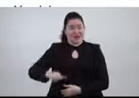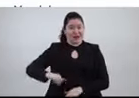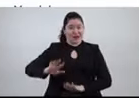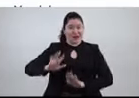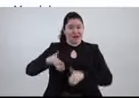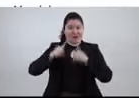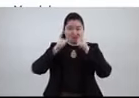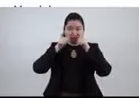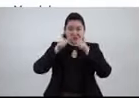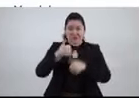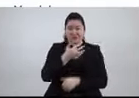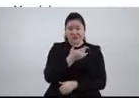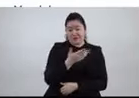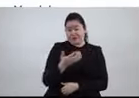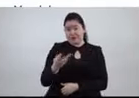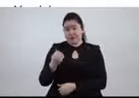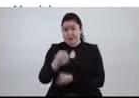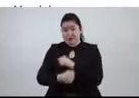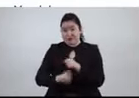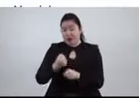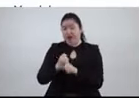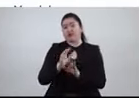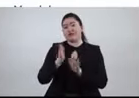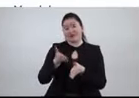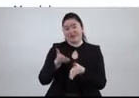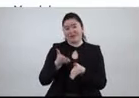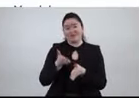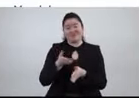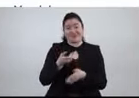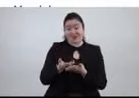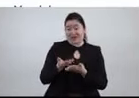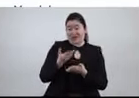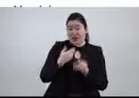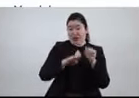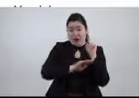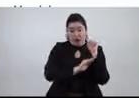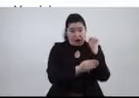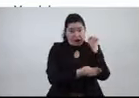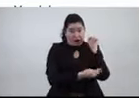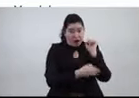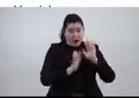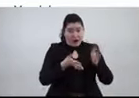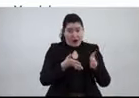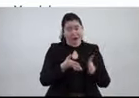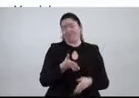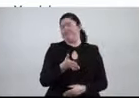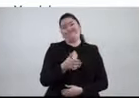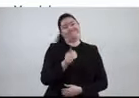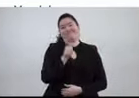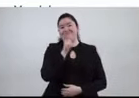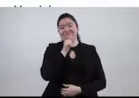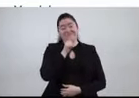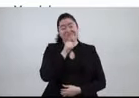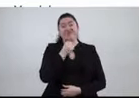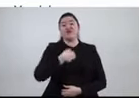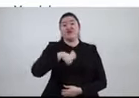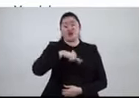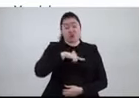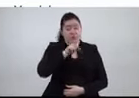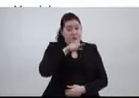a personas de 50 a 59 años, todavía no estaba el sector de mujeres embarazadas, así que las vamos a